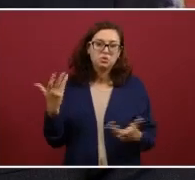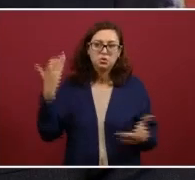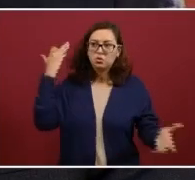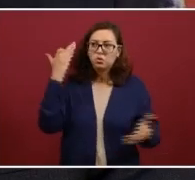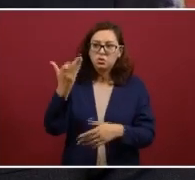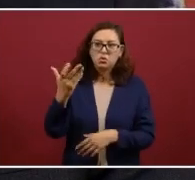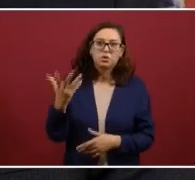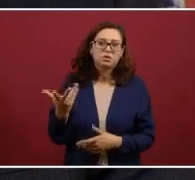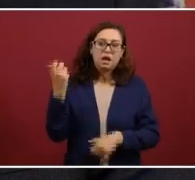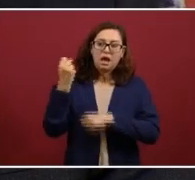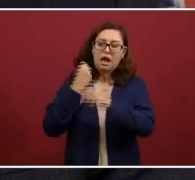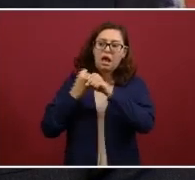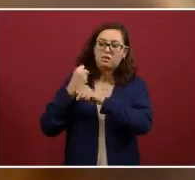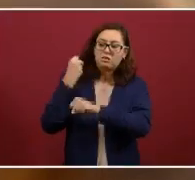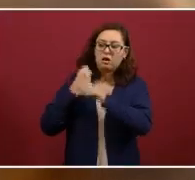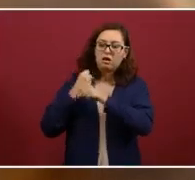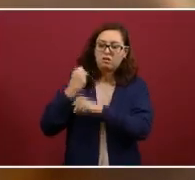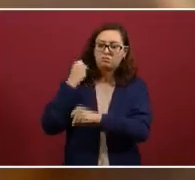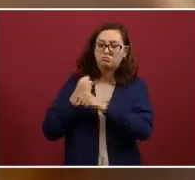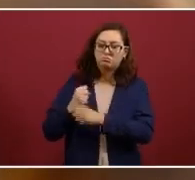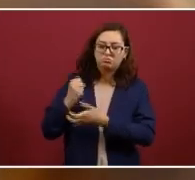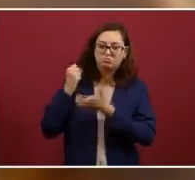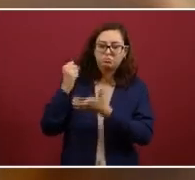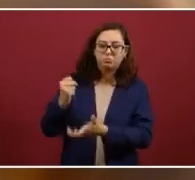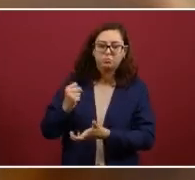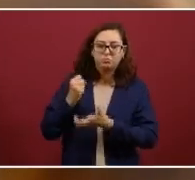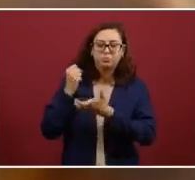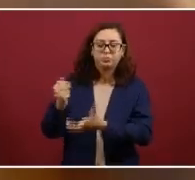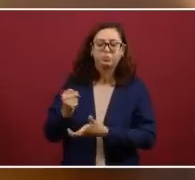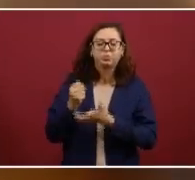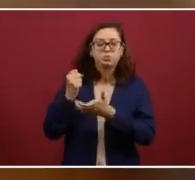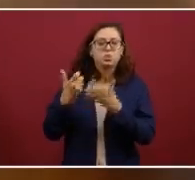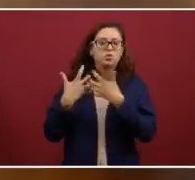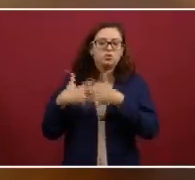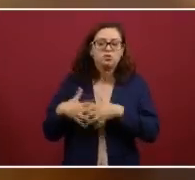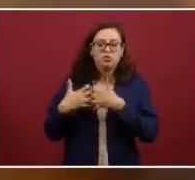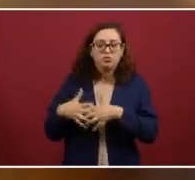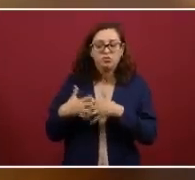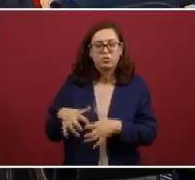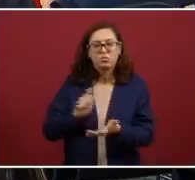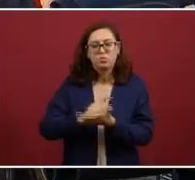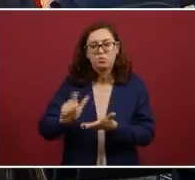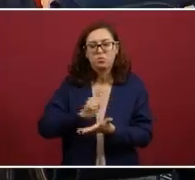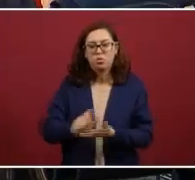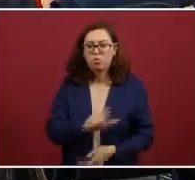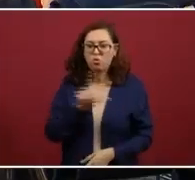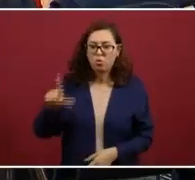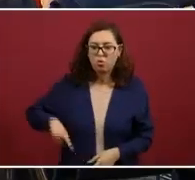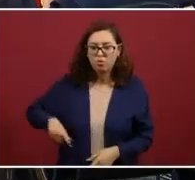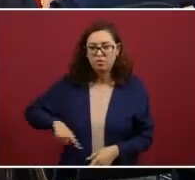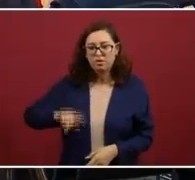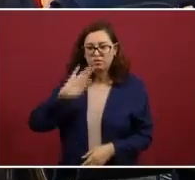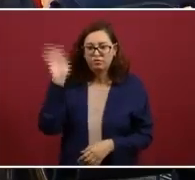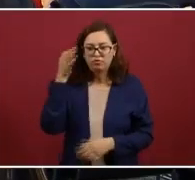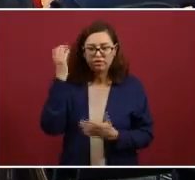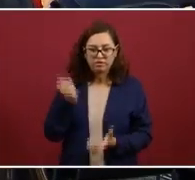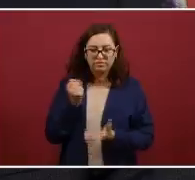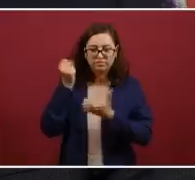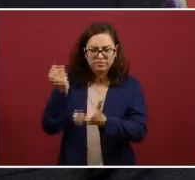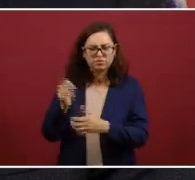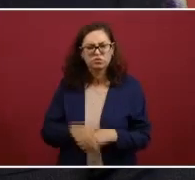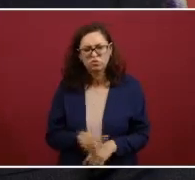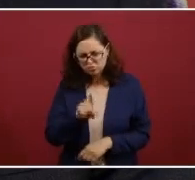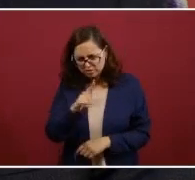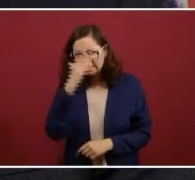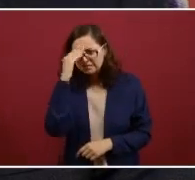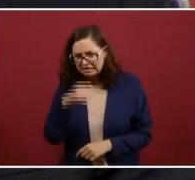tiempo, desde hace años, recursos para poder funcionar. Esos recursos vienen del gobierno federal. ¿Usted sabe